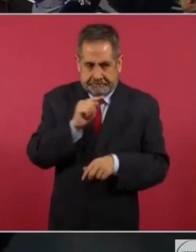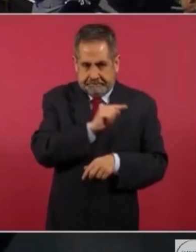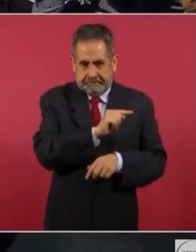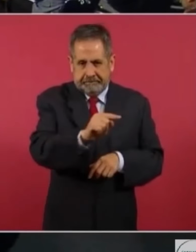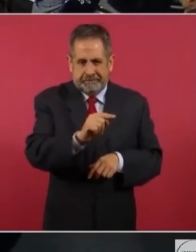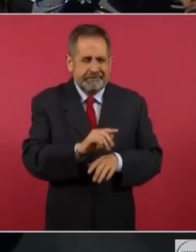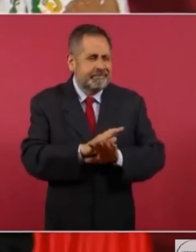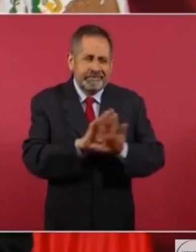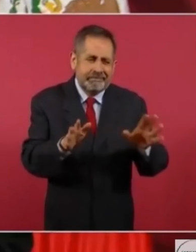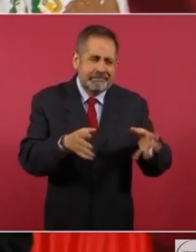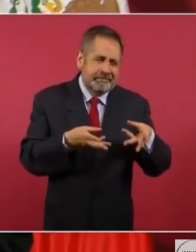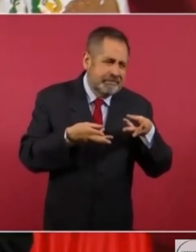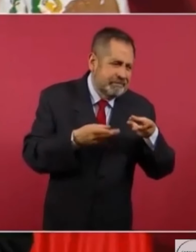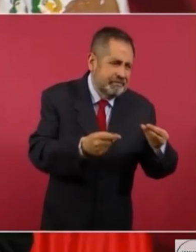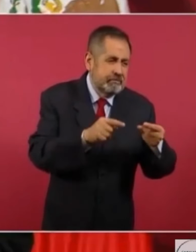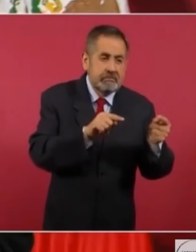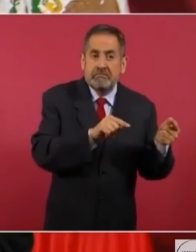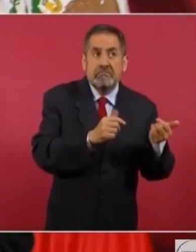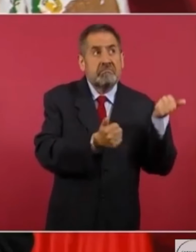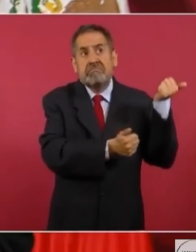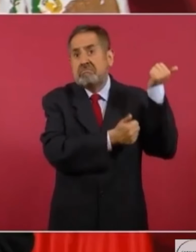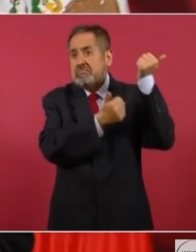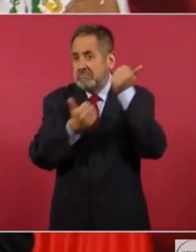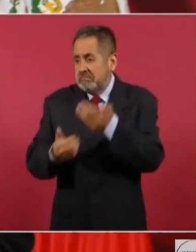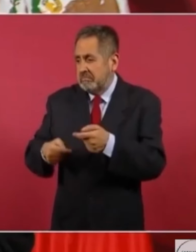que ya no gasten mucho en México